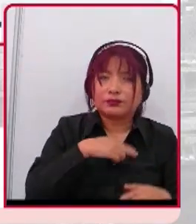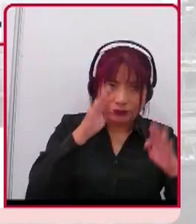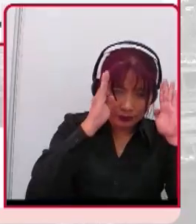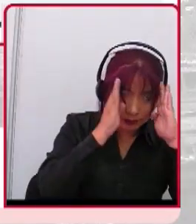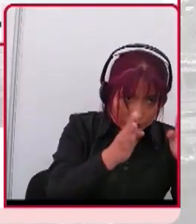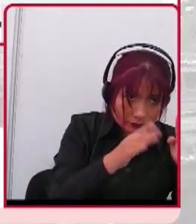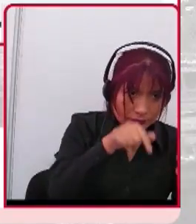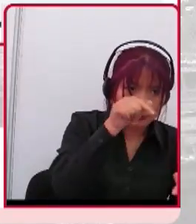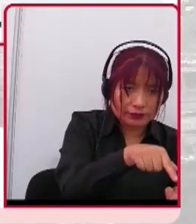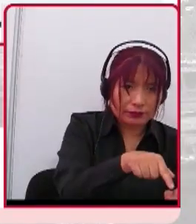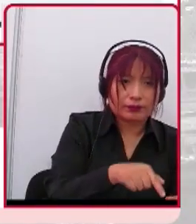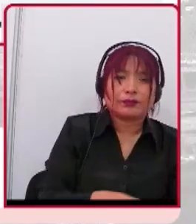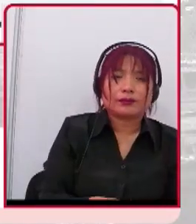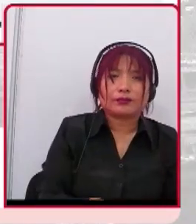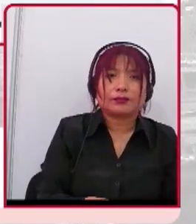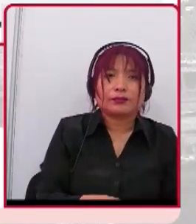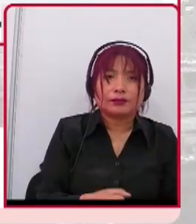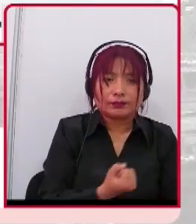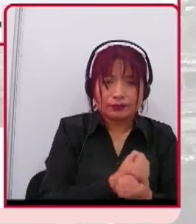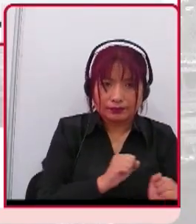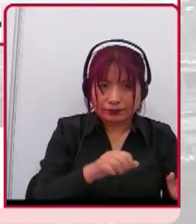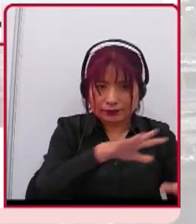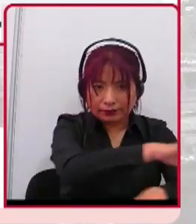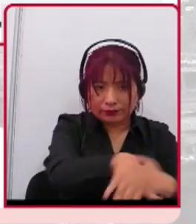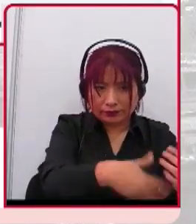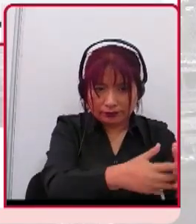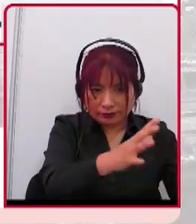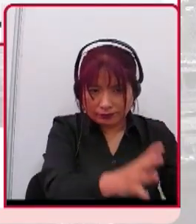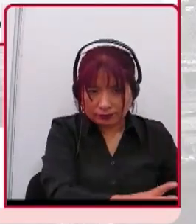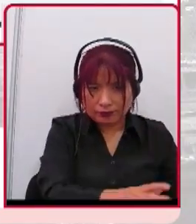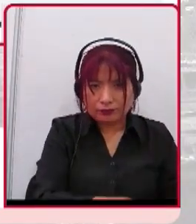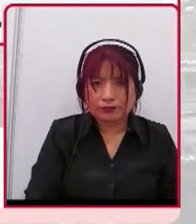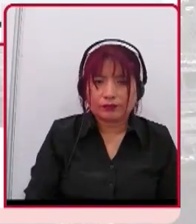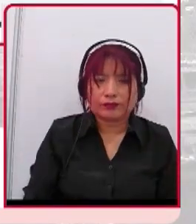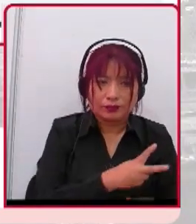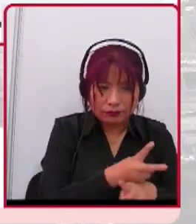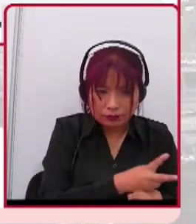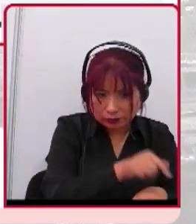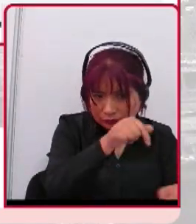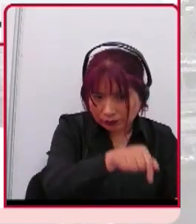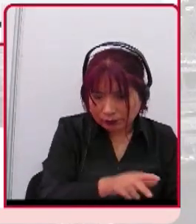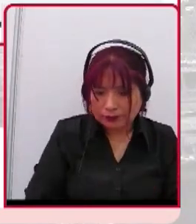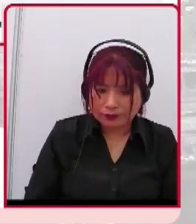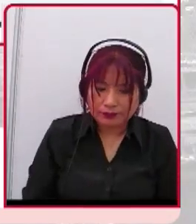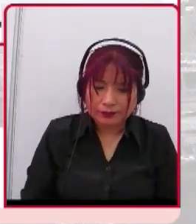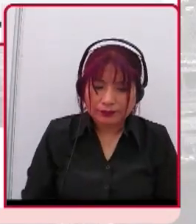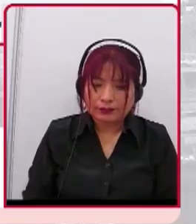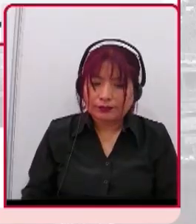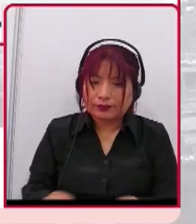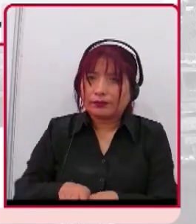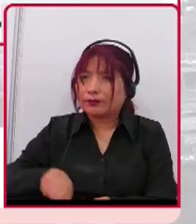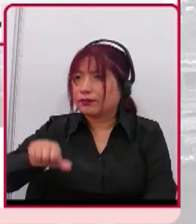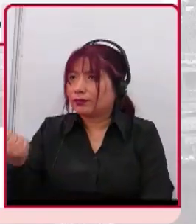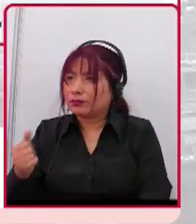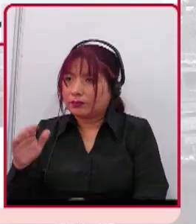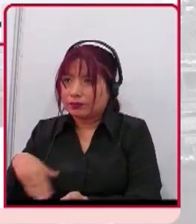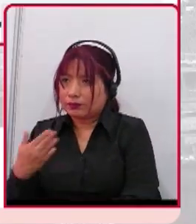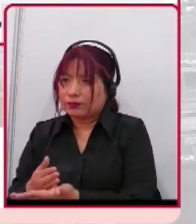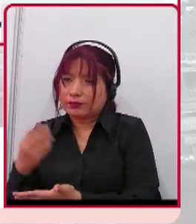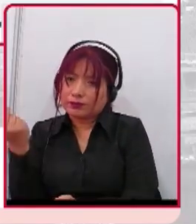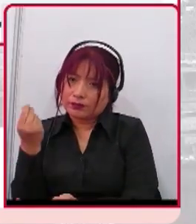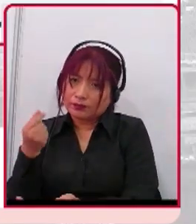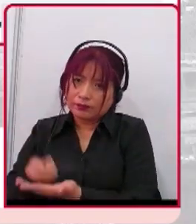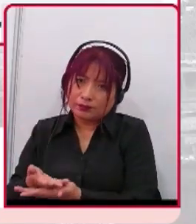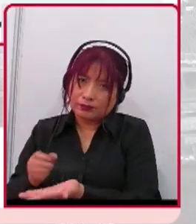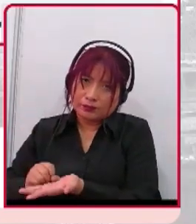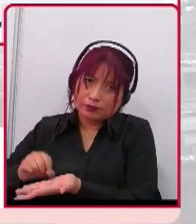enfocarnos principalmente por el tema de la seguridad. Otro desafío es el tema de los costos, ¿no? Básicamente, ya sea por